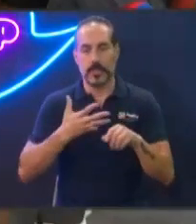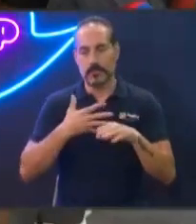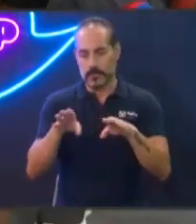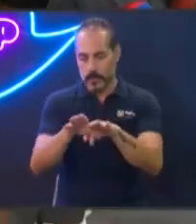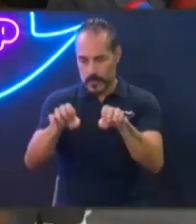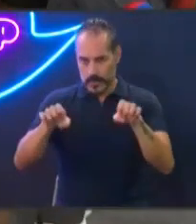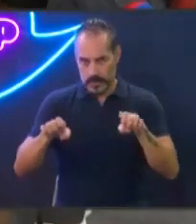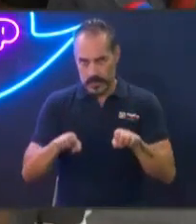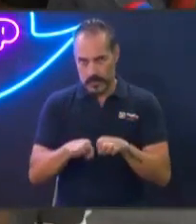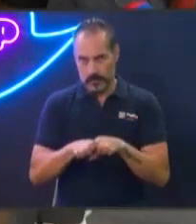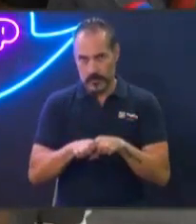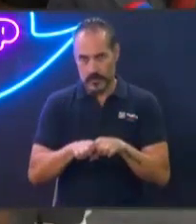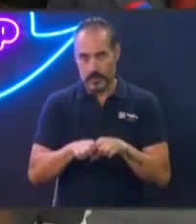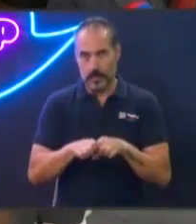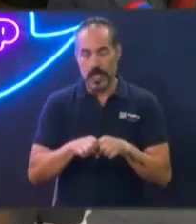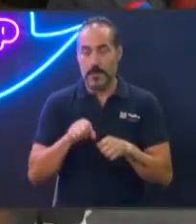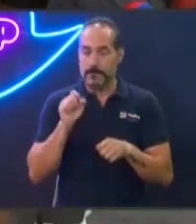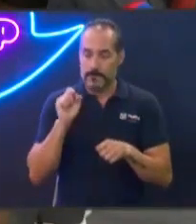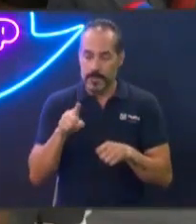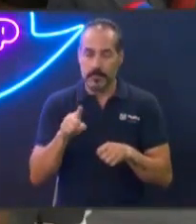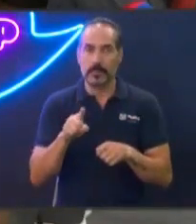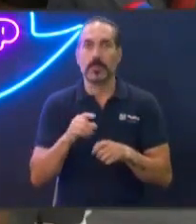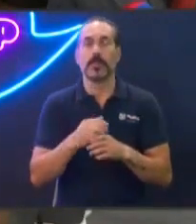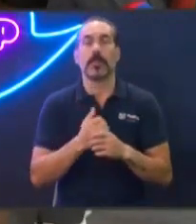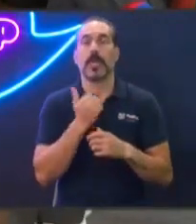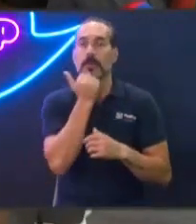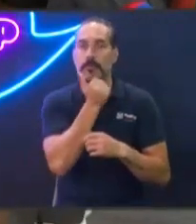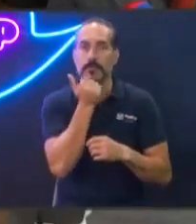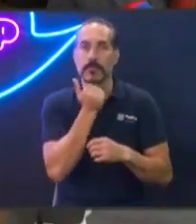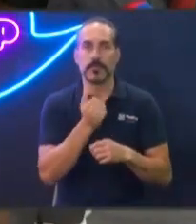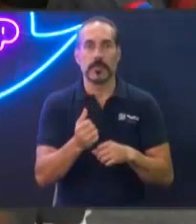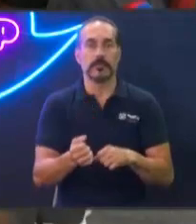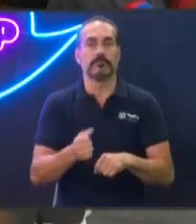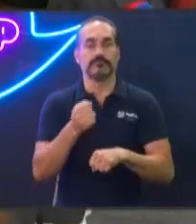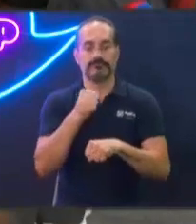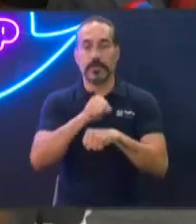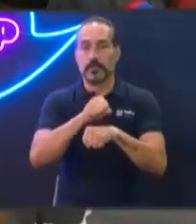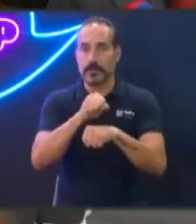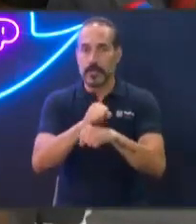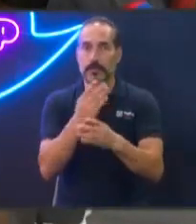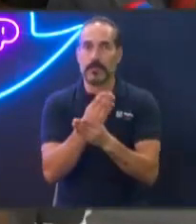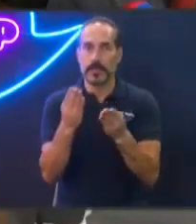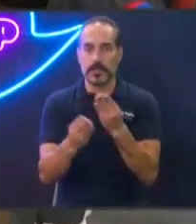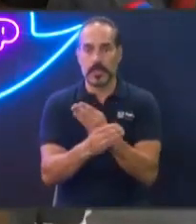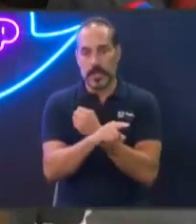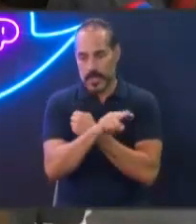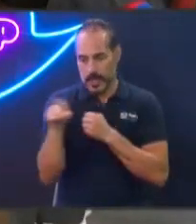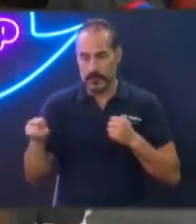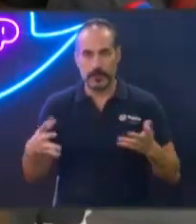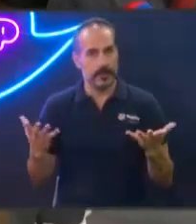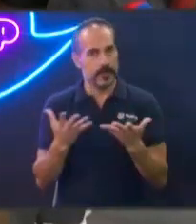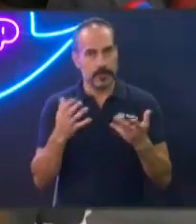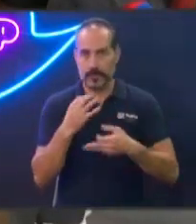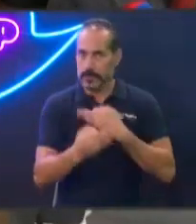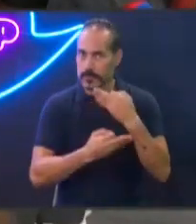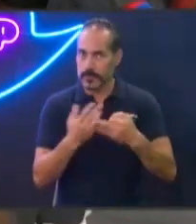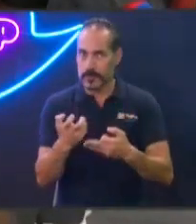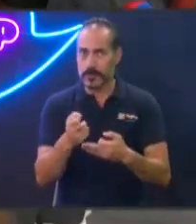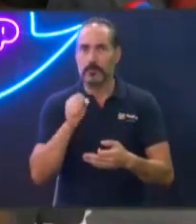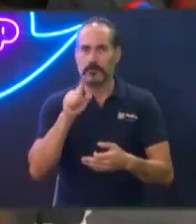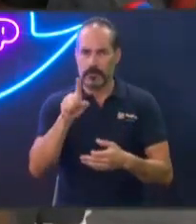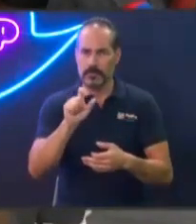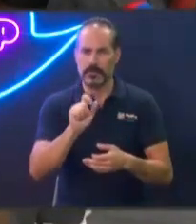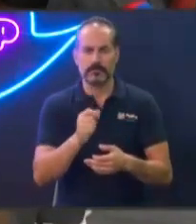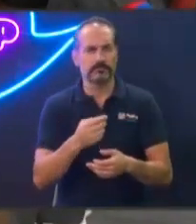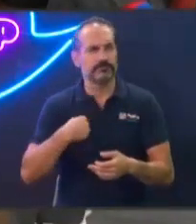está conformado por alumnos de secundaria y bachillerato que este año son los que organizan también pero también tenemos un